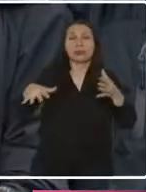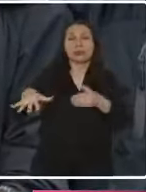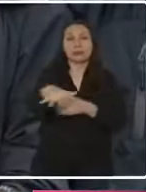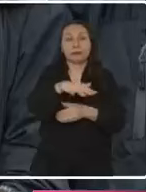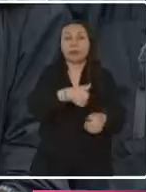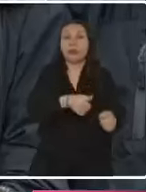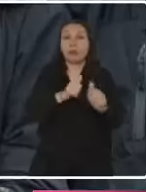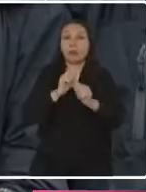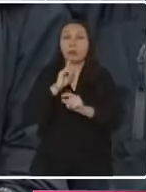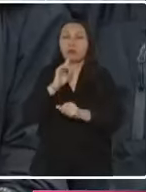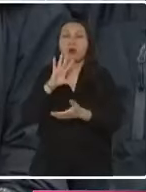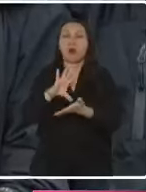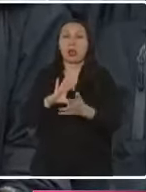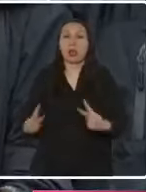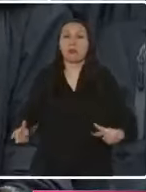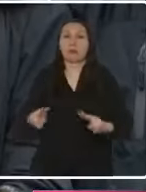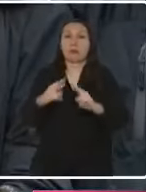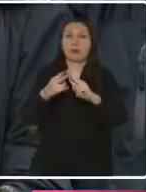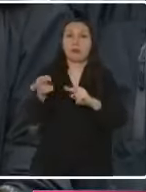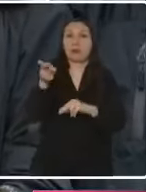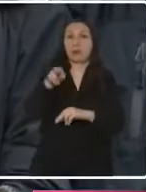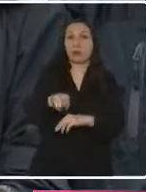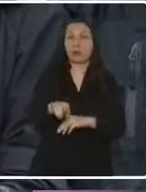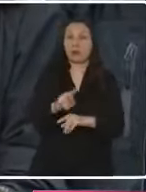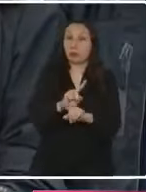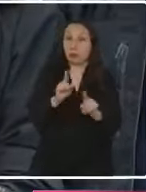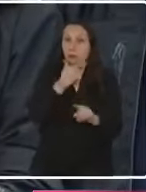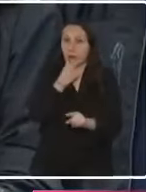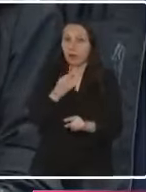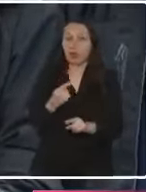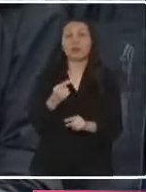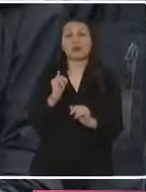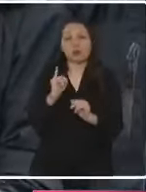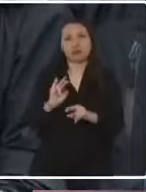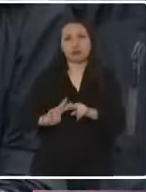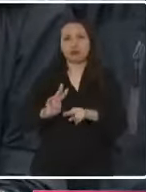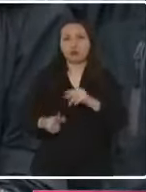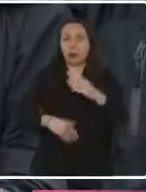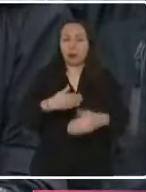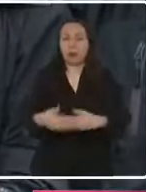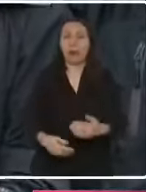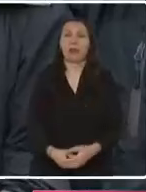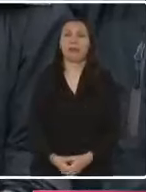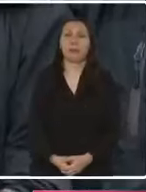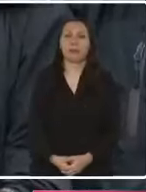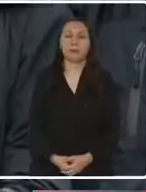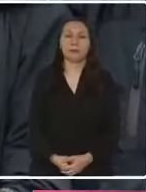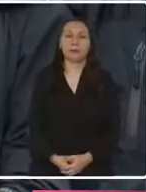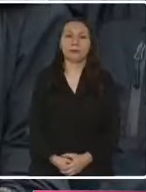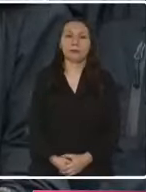de los desafíos que tenemos para una reconstrucción que no va a ser fácil, pero que la vamos a sacar adelante.